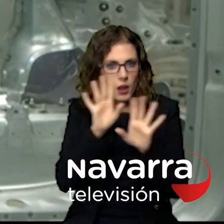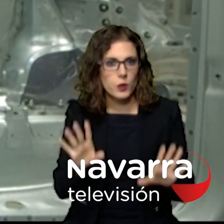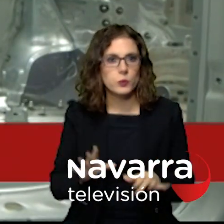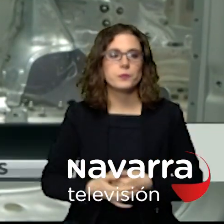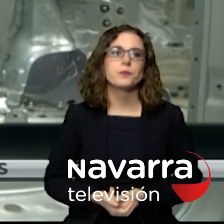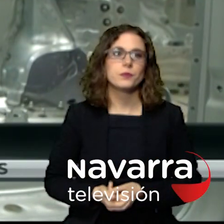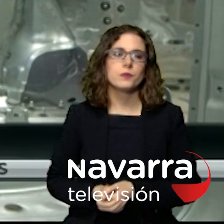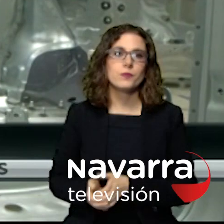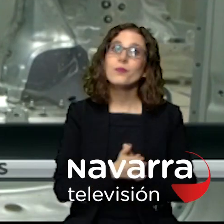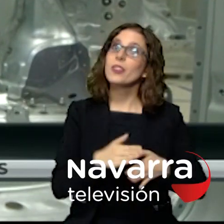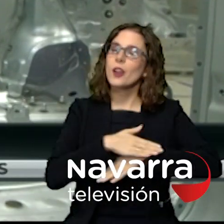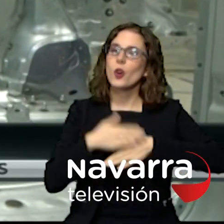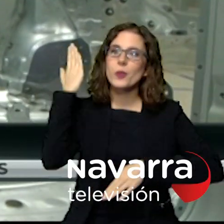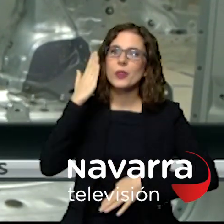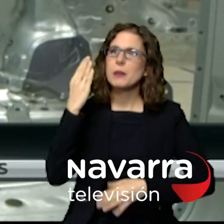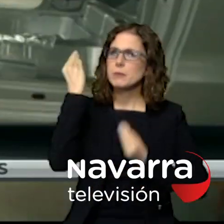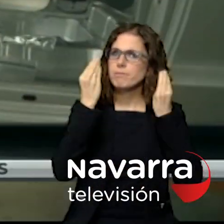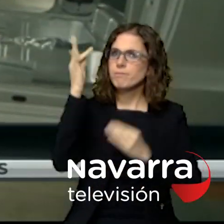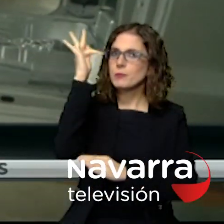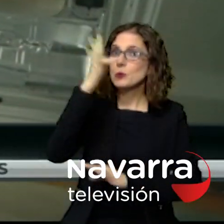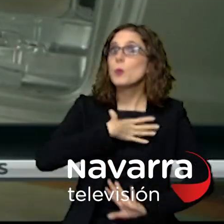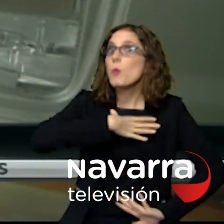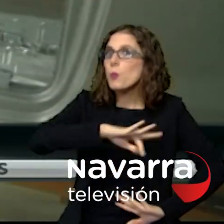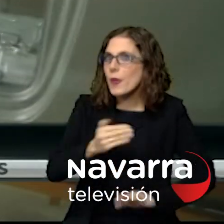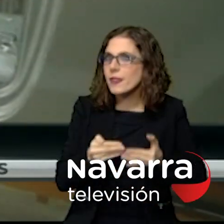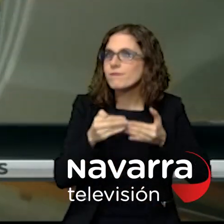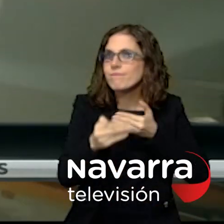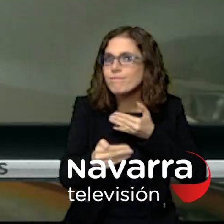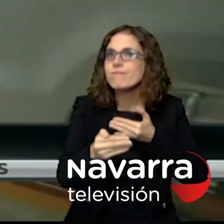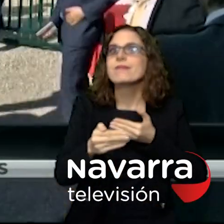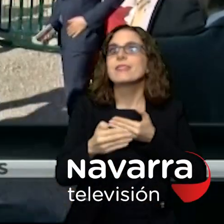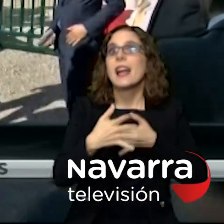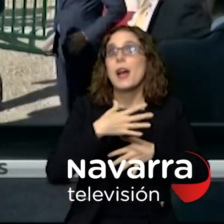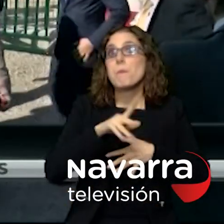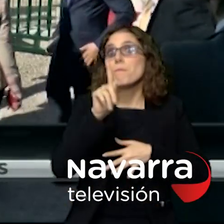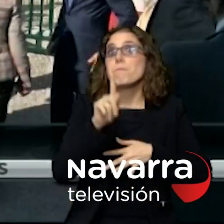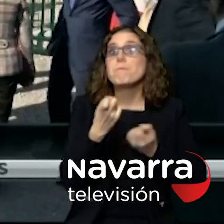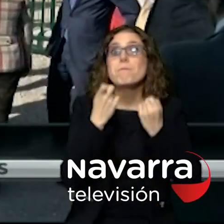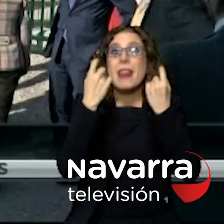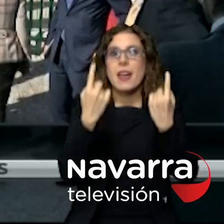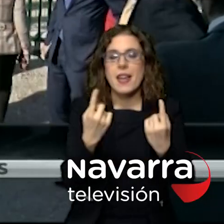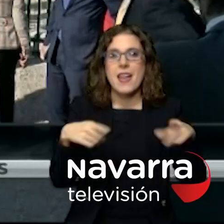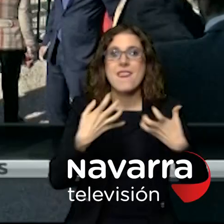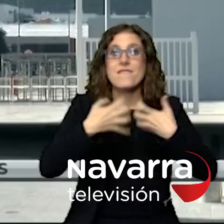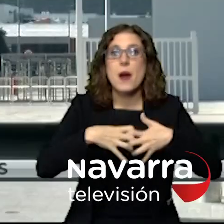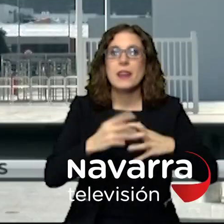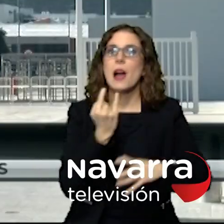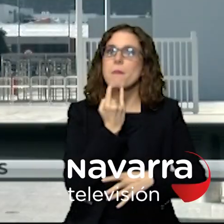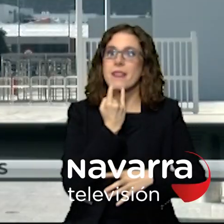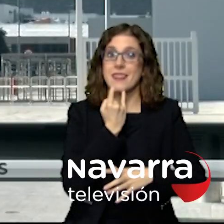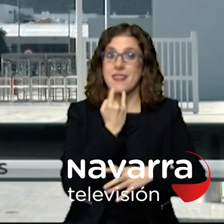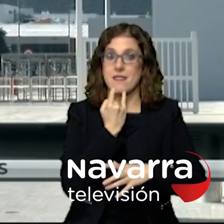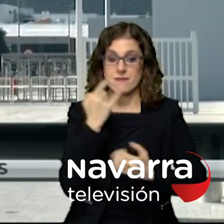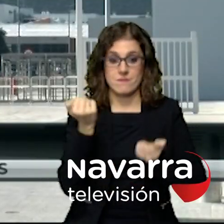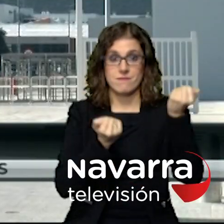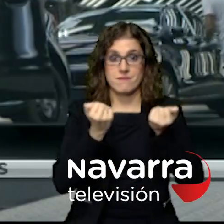Optimismo del gobierno de Navarra ante la posible implantación en suelo foral de la que sería la primera fábrica de baterías de vehículos eléctricos en